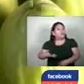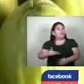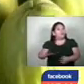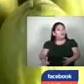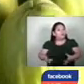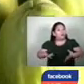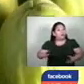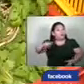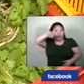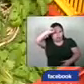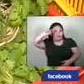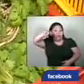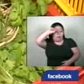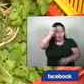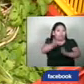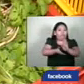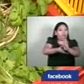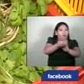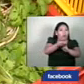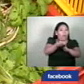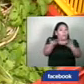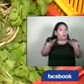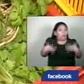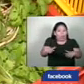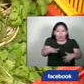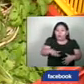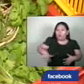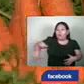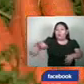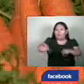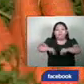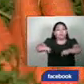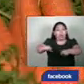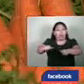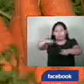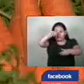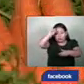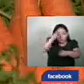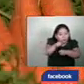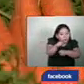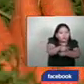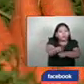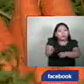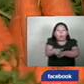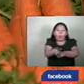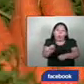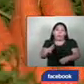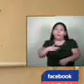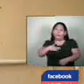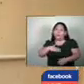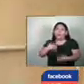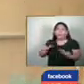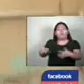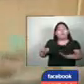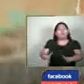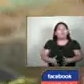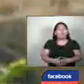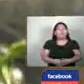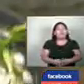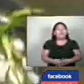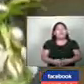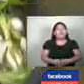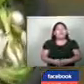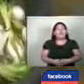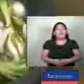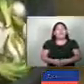desarrollarnos a través de los recursos que nos puede dar tanto la madre tierra y los que tenemos disponibles, y poder